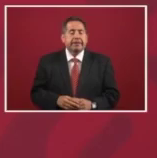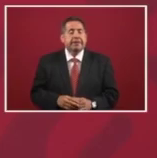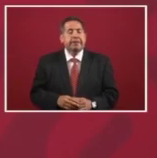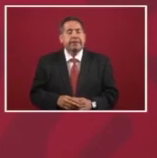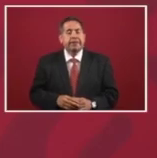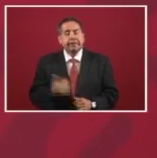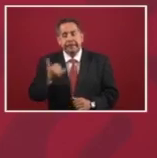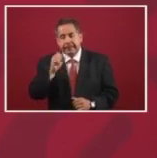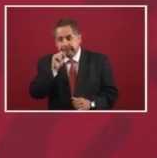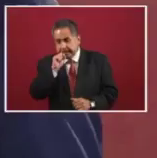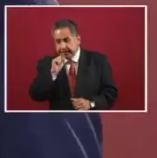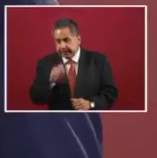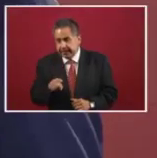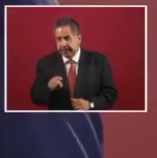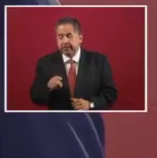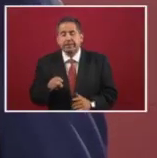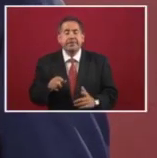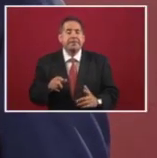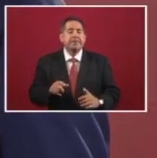actuar